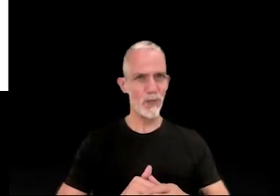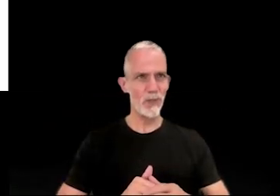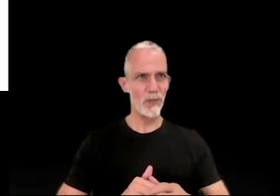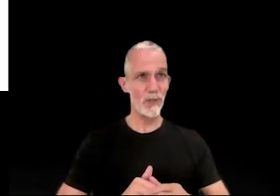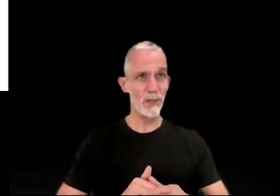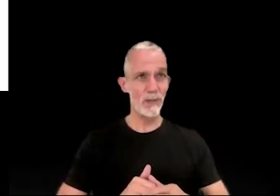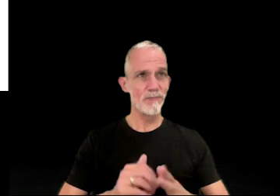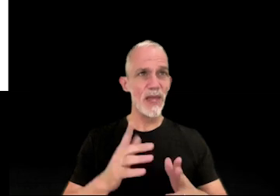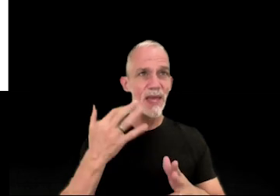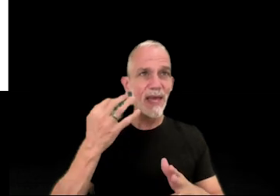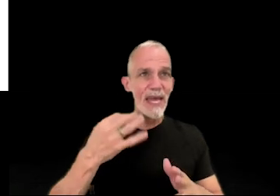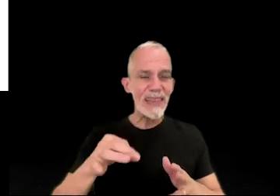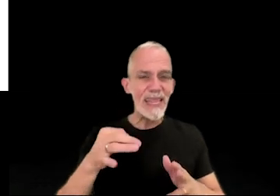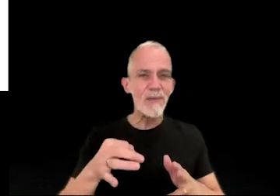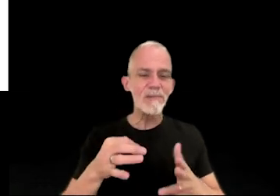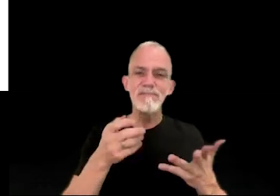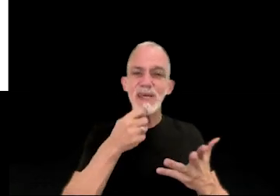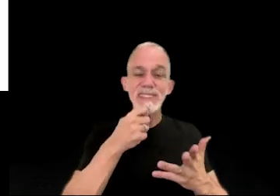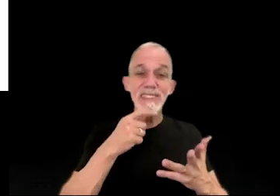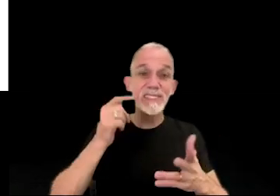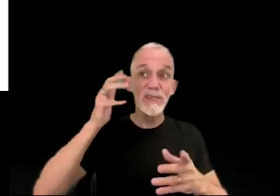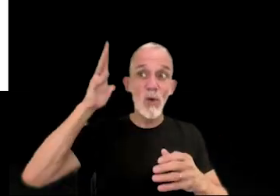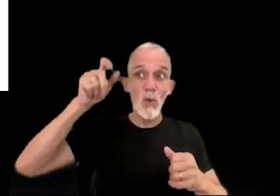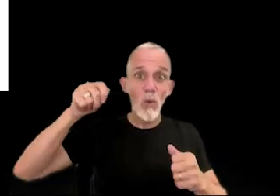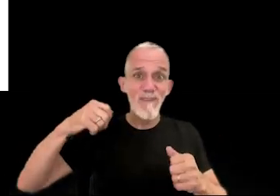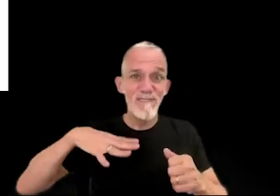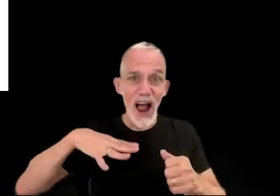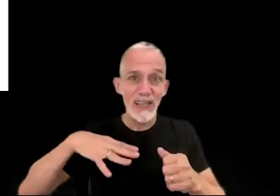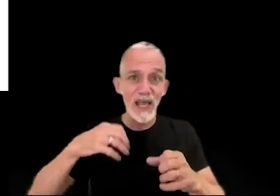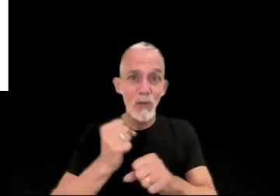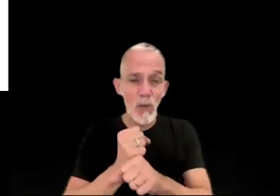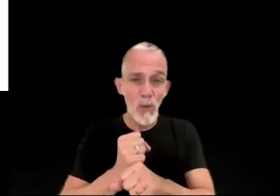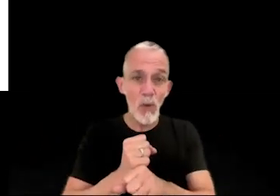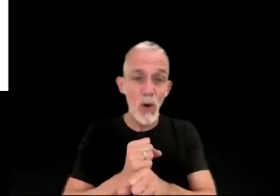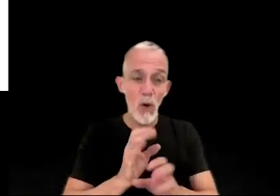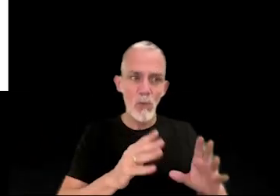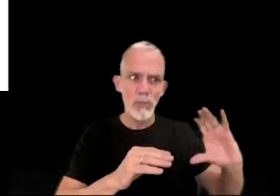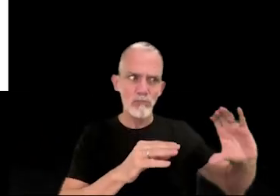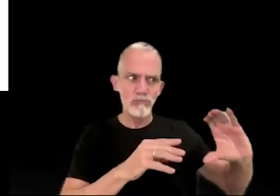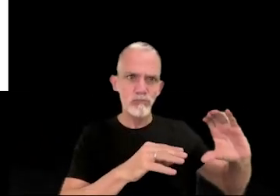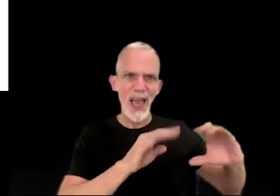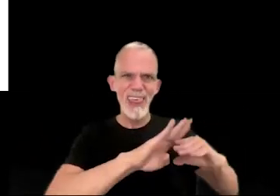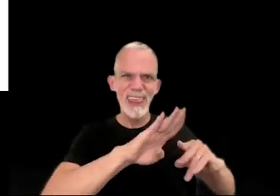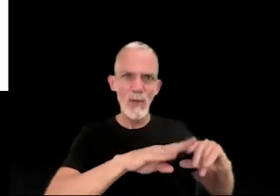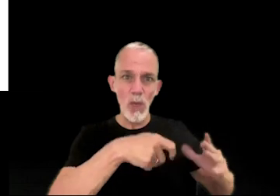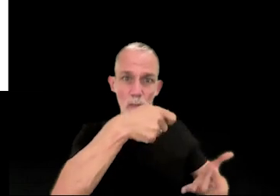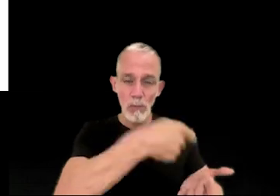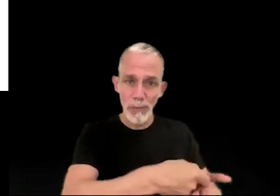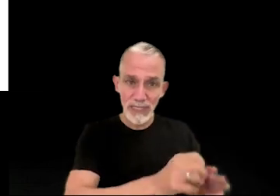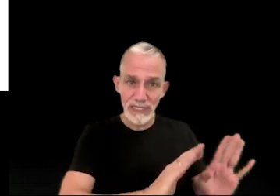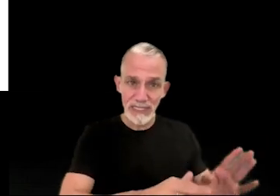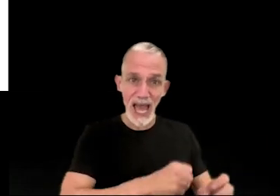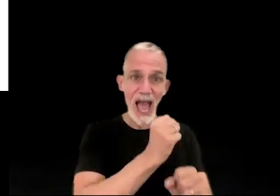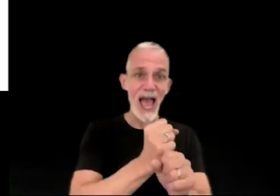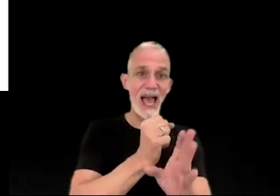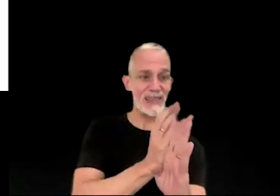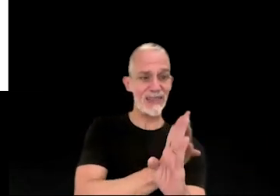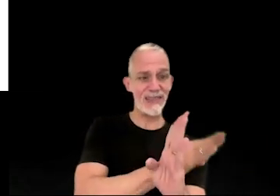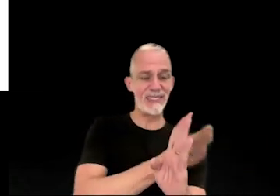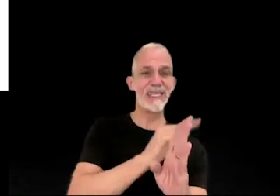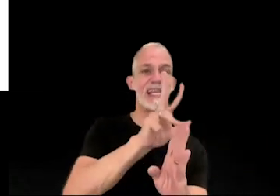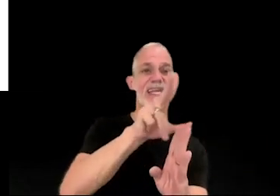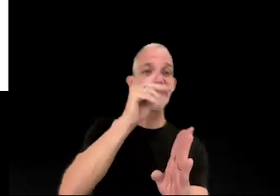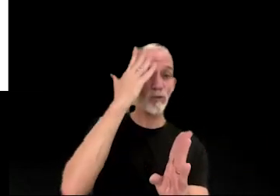Tiene que no estar, si no está firme y está paga la obligación principal al 3, listo,